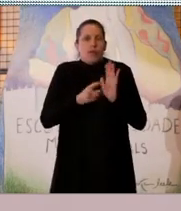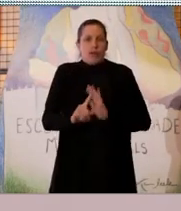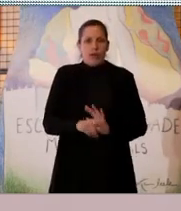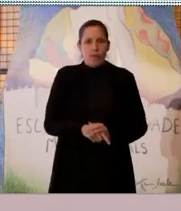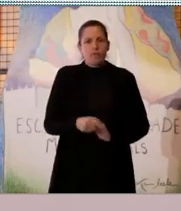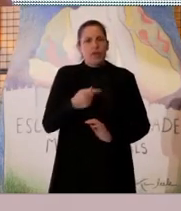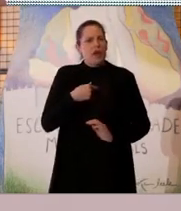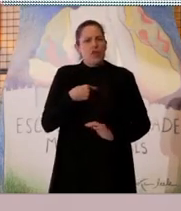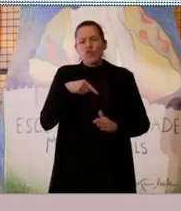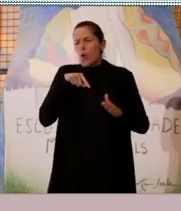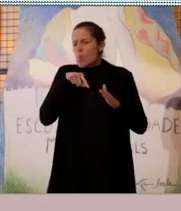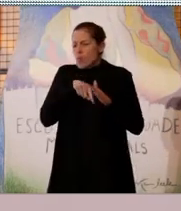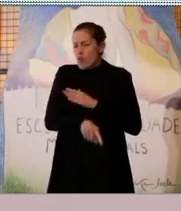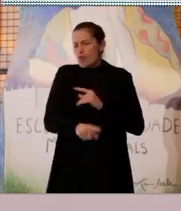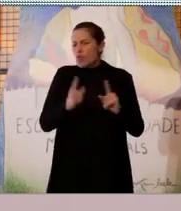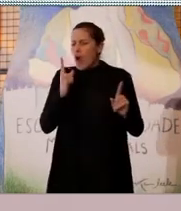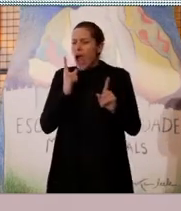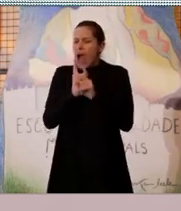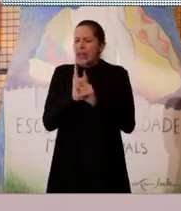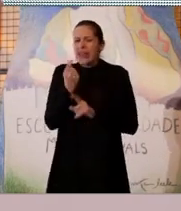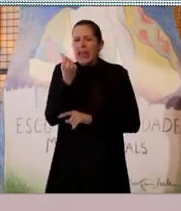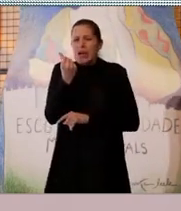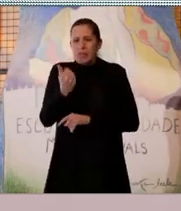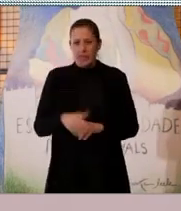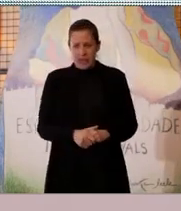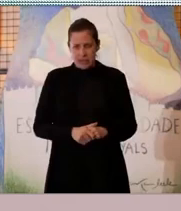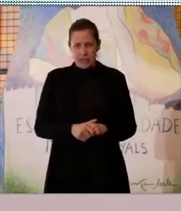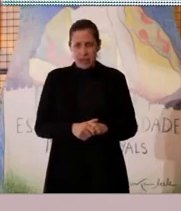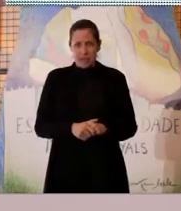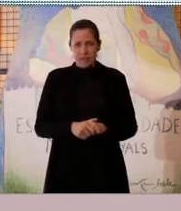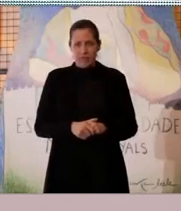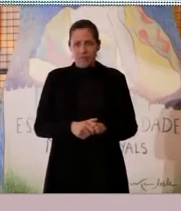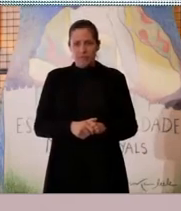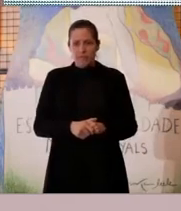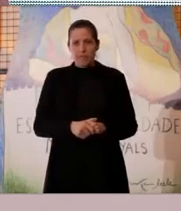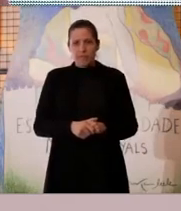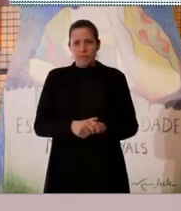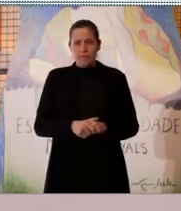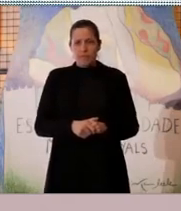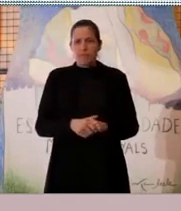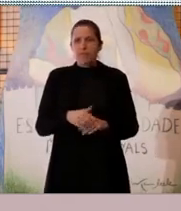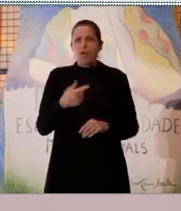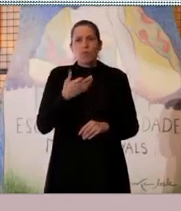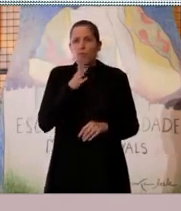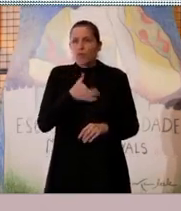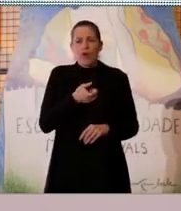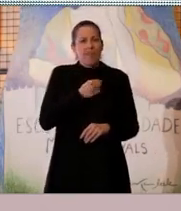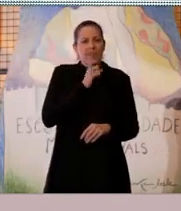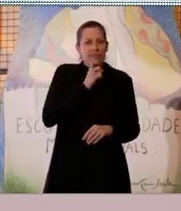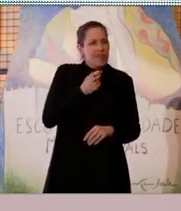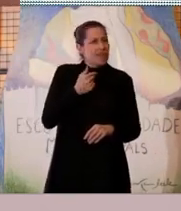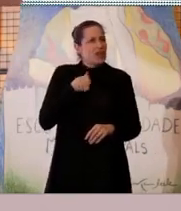anticapitalista no anti neoliberal sino profundamente socialista de ya anticapitalista es muy difícil que yo vaya